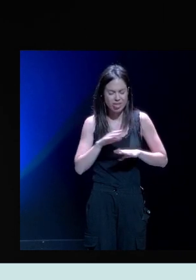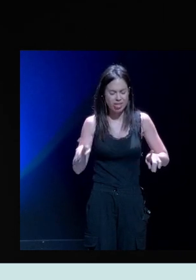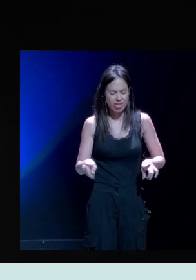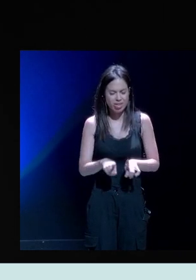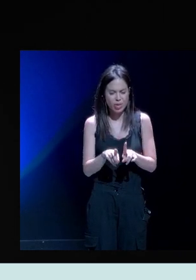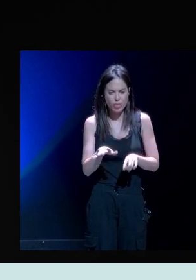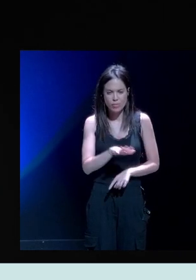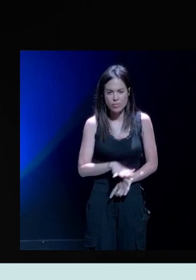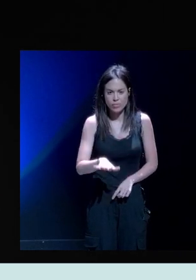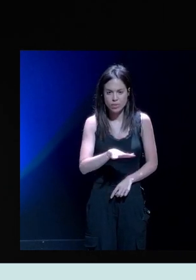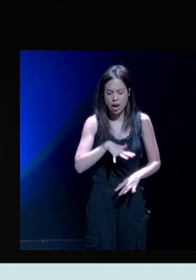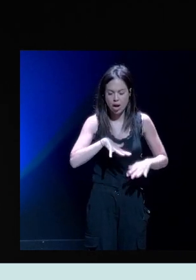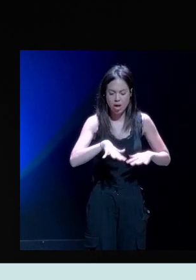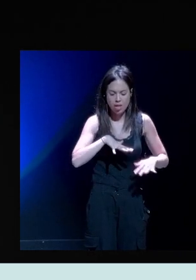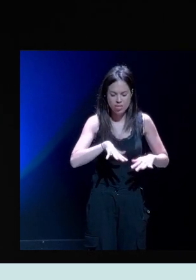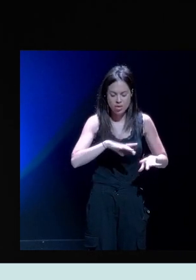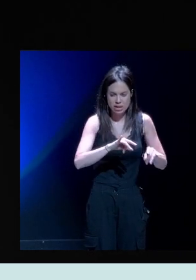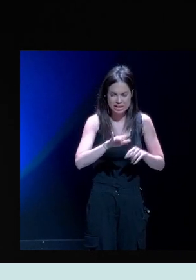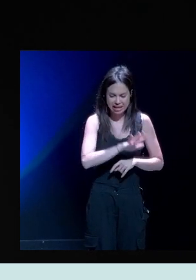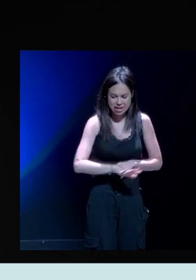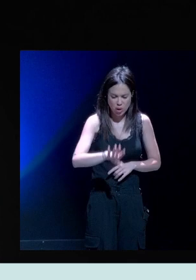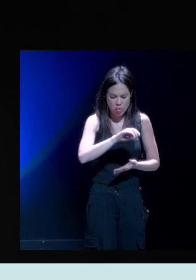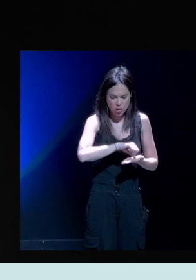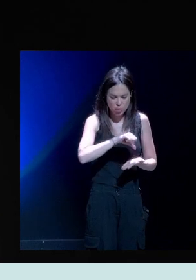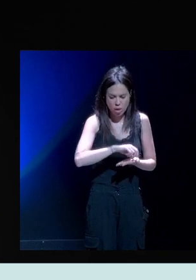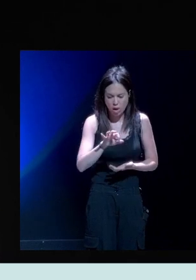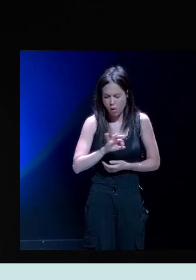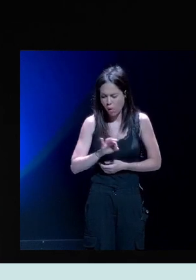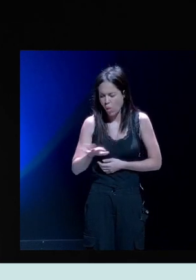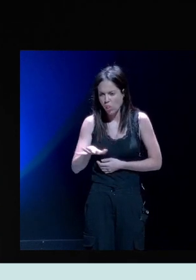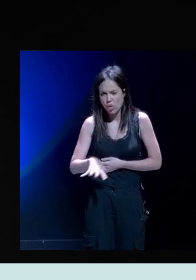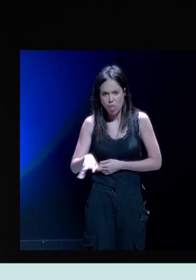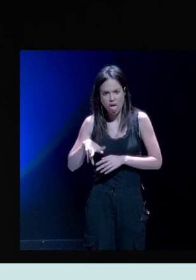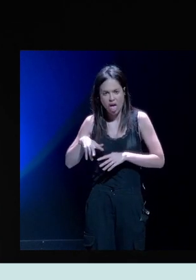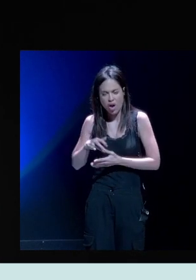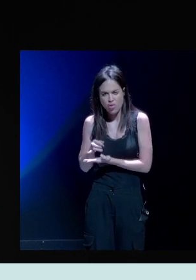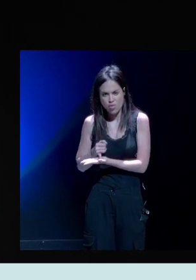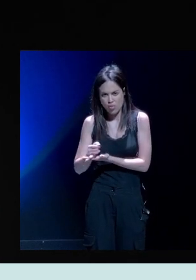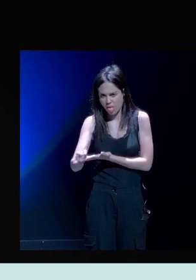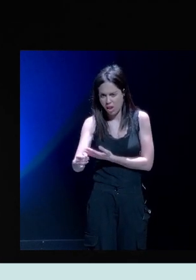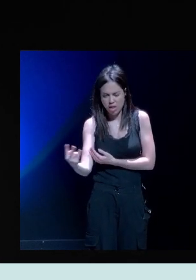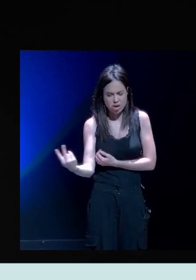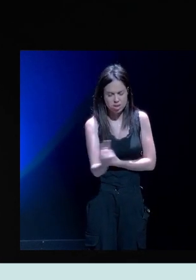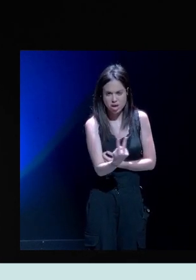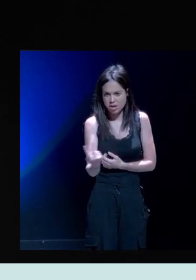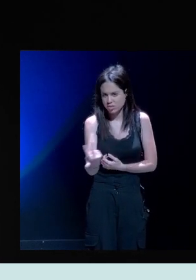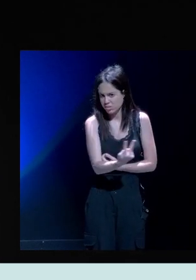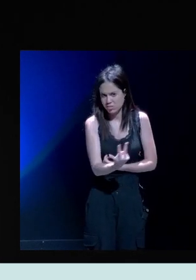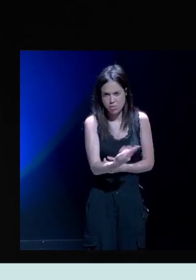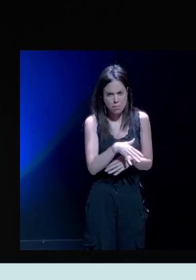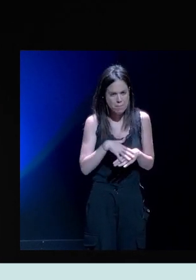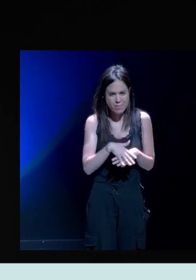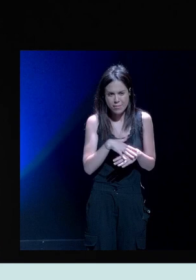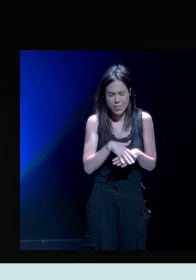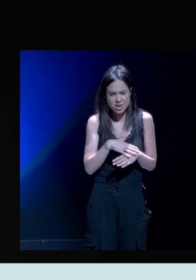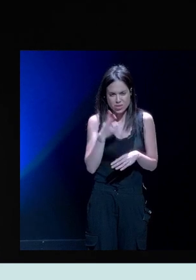la acción territorial en las ciudades como para las zonas rurales. Porque, en cierto modo,